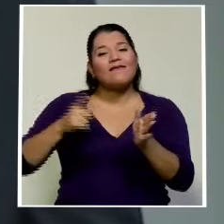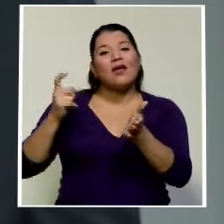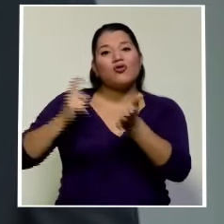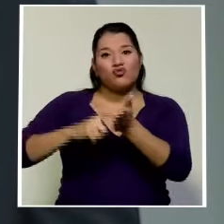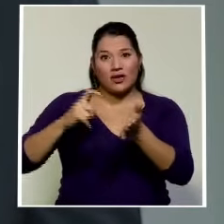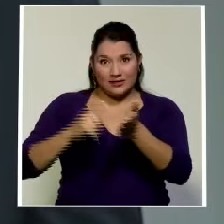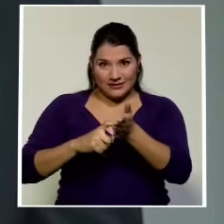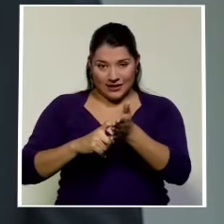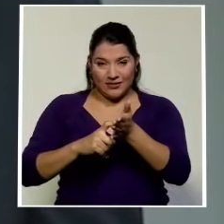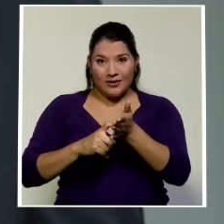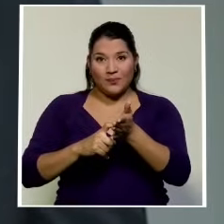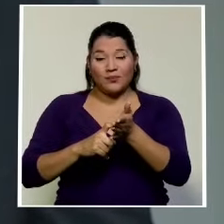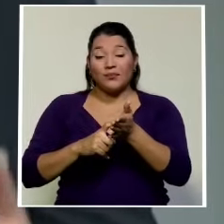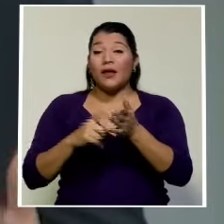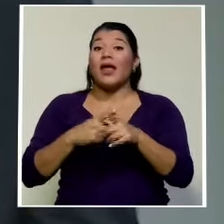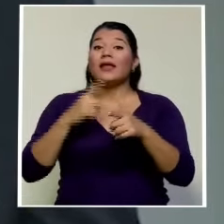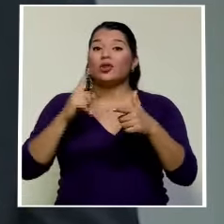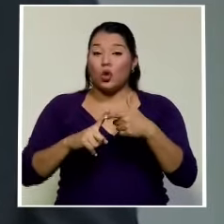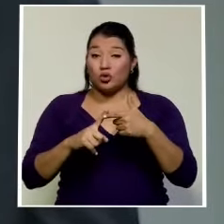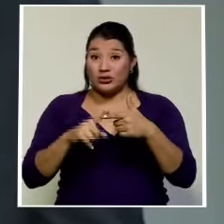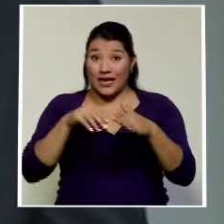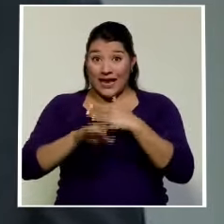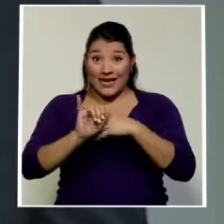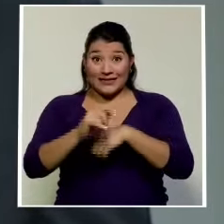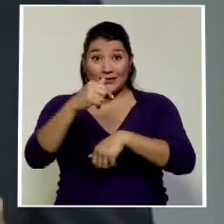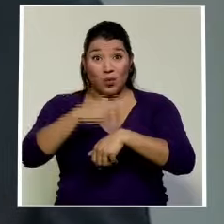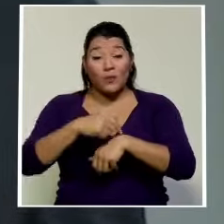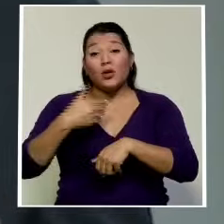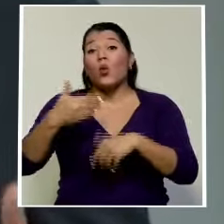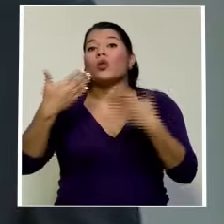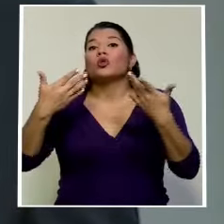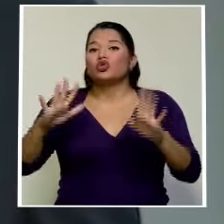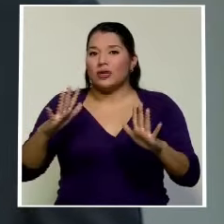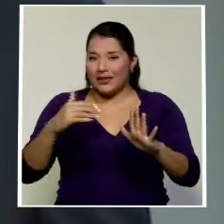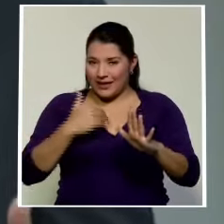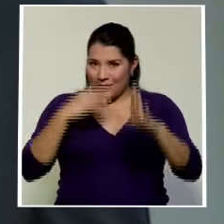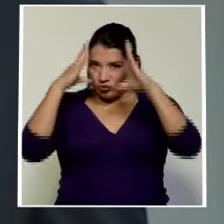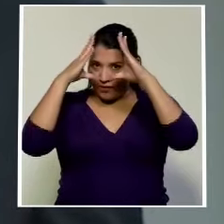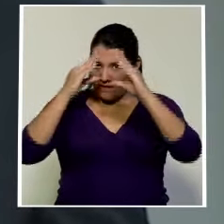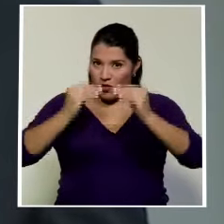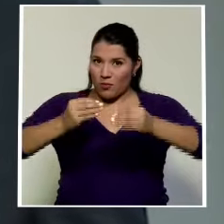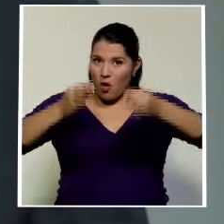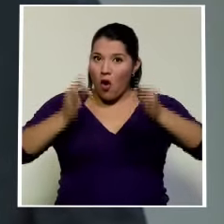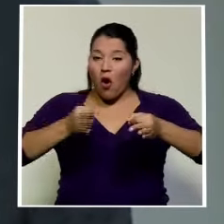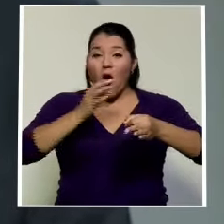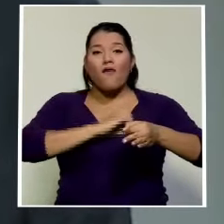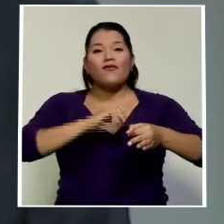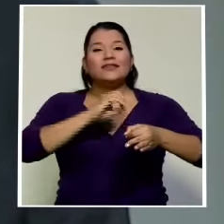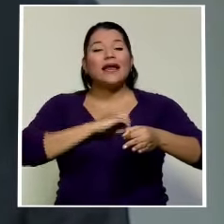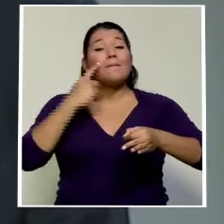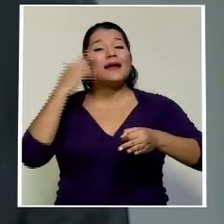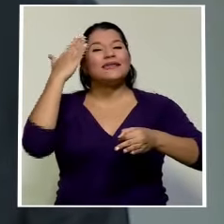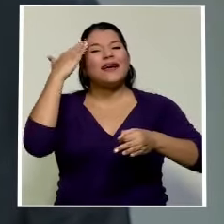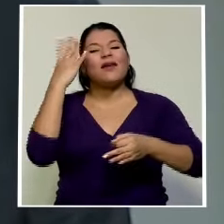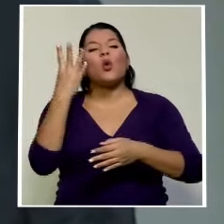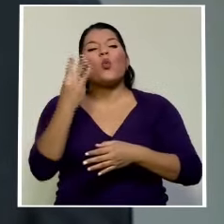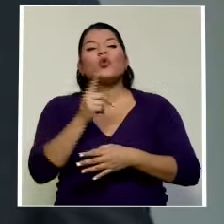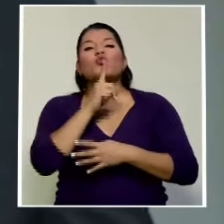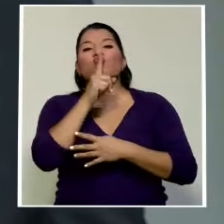en resoluciones. Así que será en ese momento cuando tengamos un dato cierto, definitivo, de la cantidad de